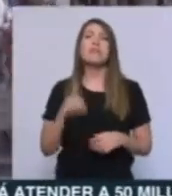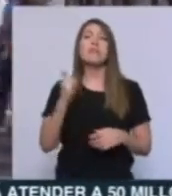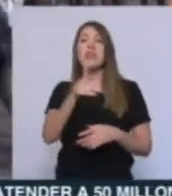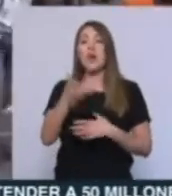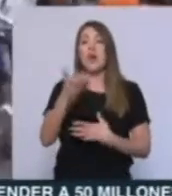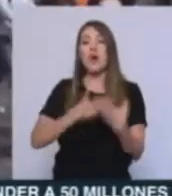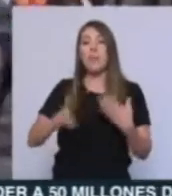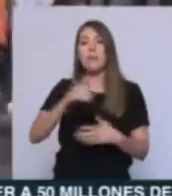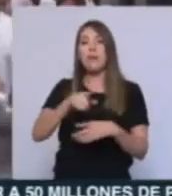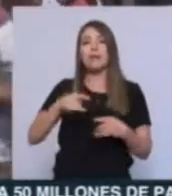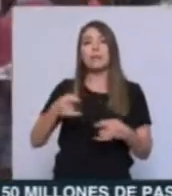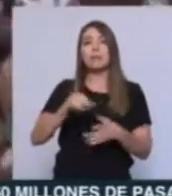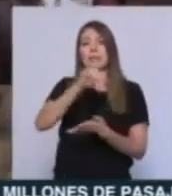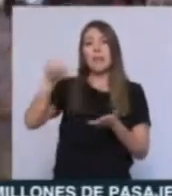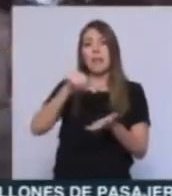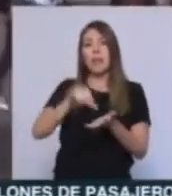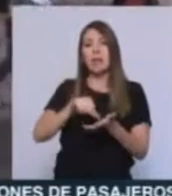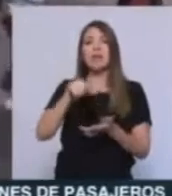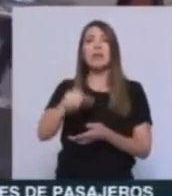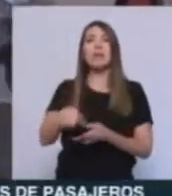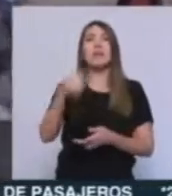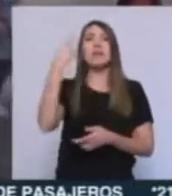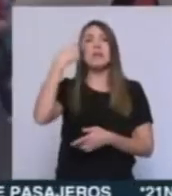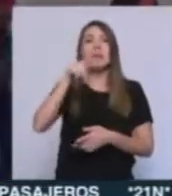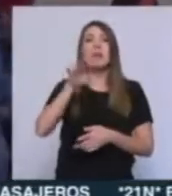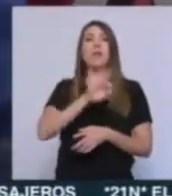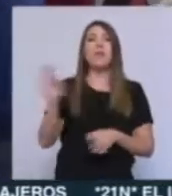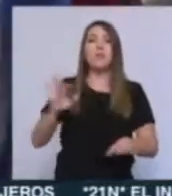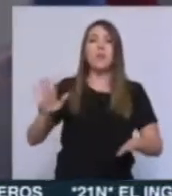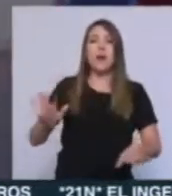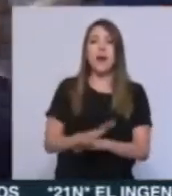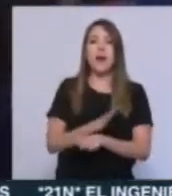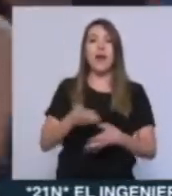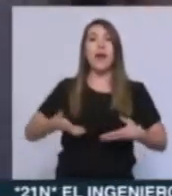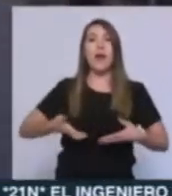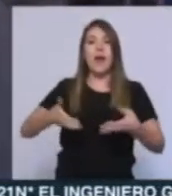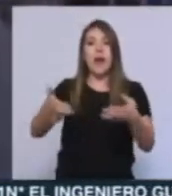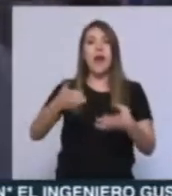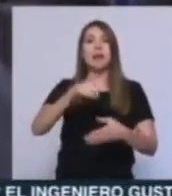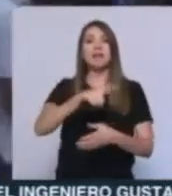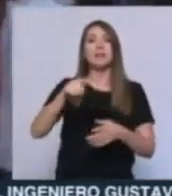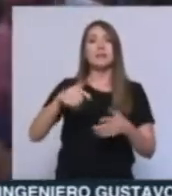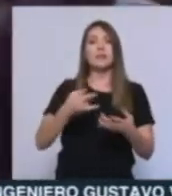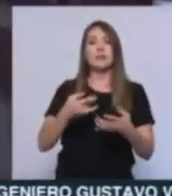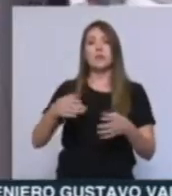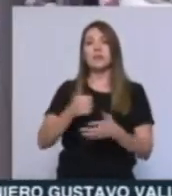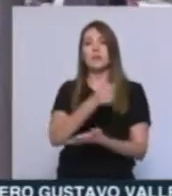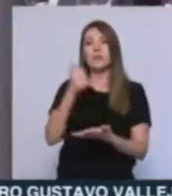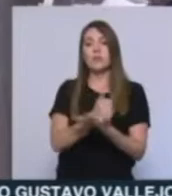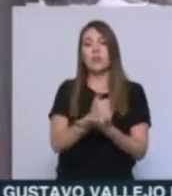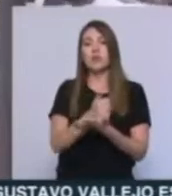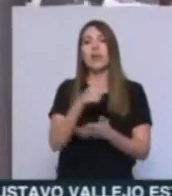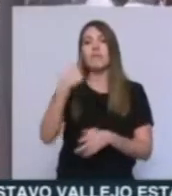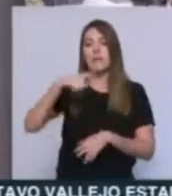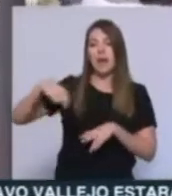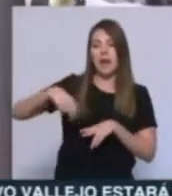la iniciativa representa el principio de un proyecto que busca convertir algunas calles del primer cuadro de la ciudad en peatonales, lo